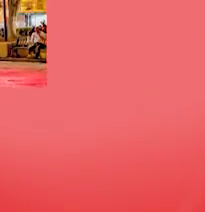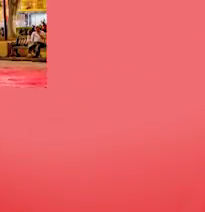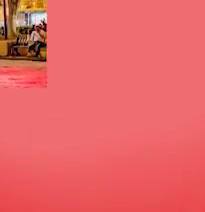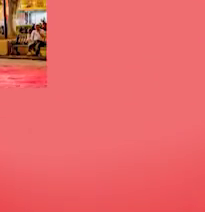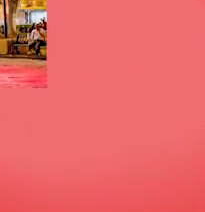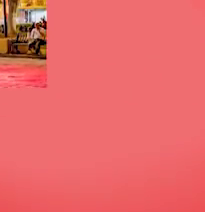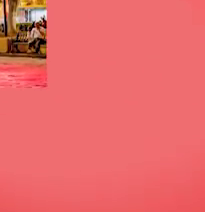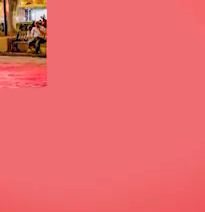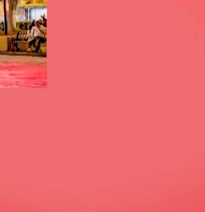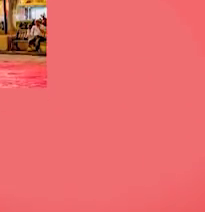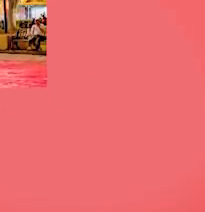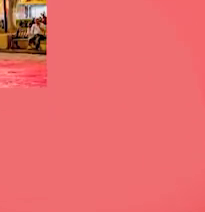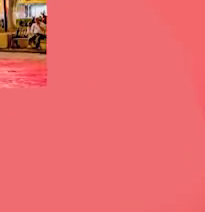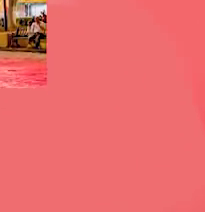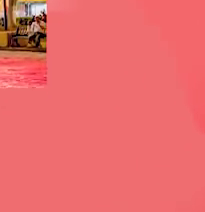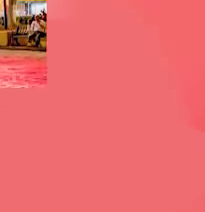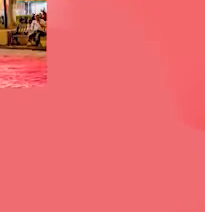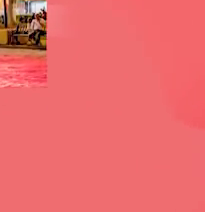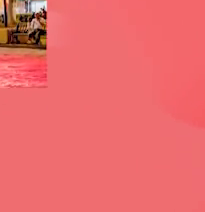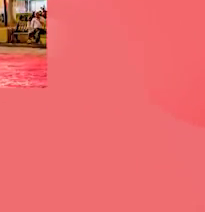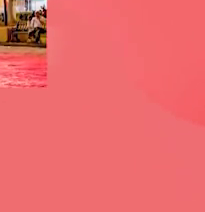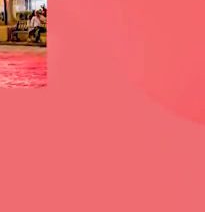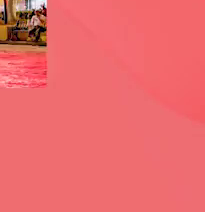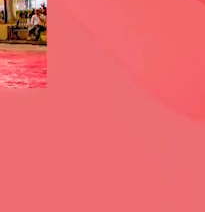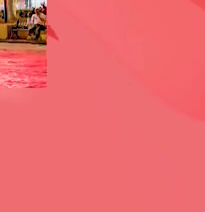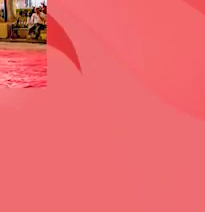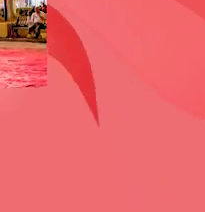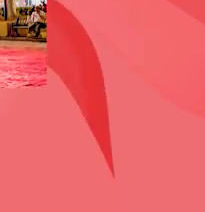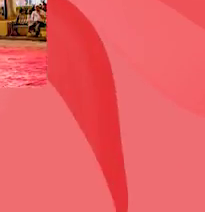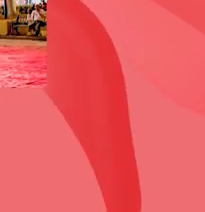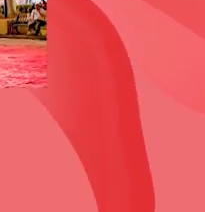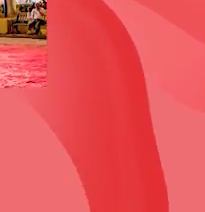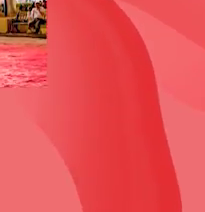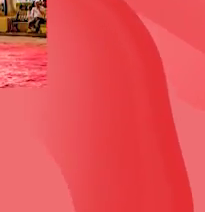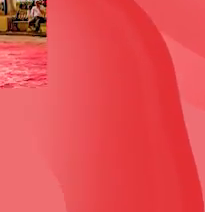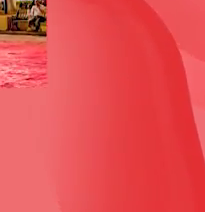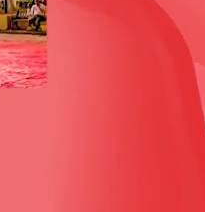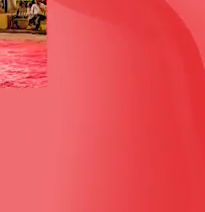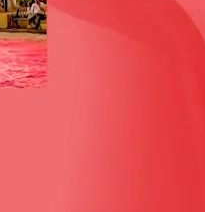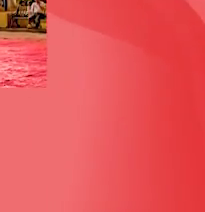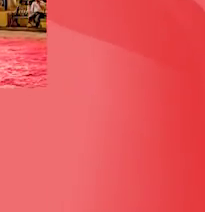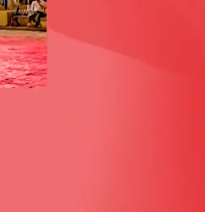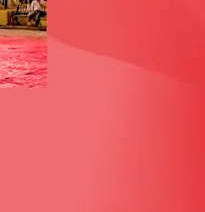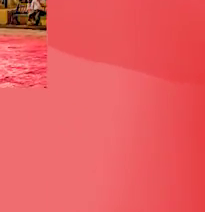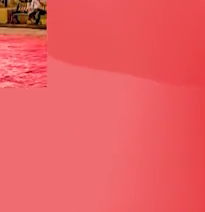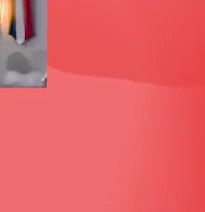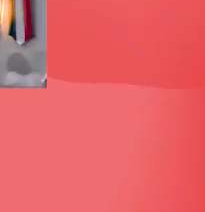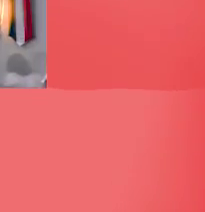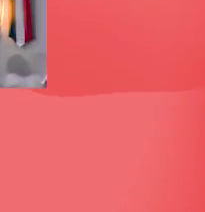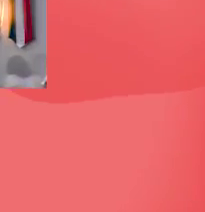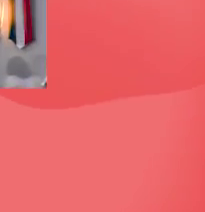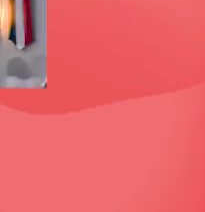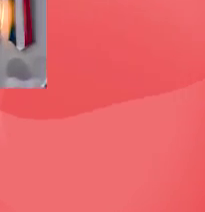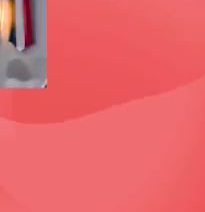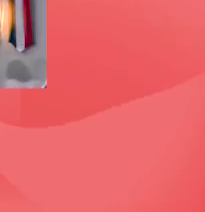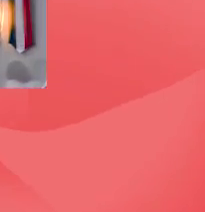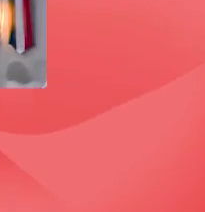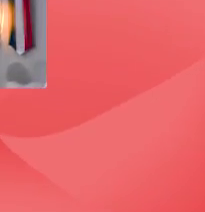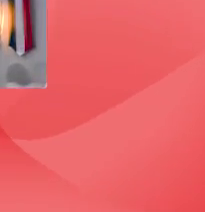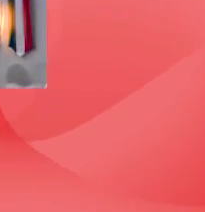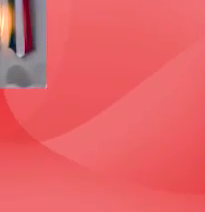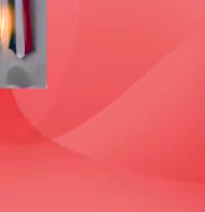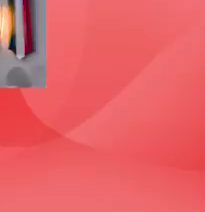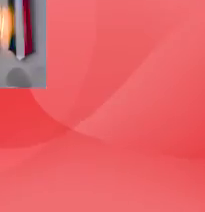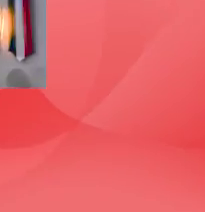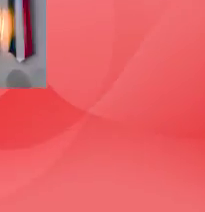Esfuerzo nunca impaciente y la suma de la voluntad valiente se ha firmado